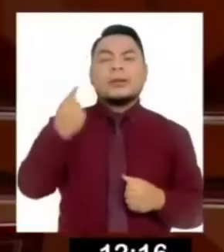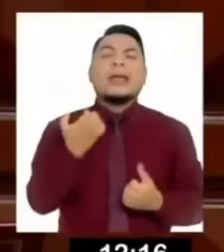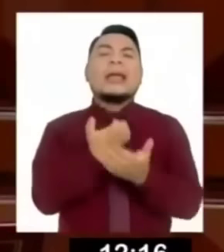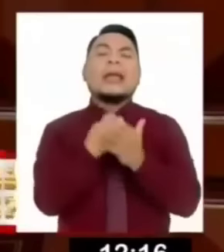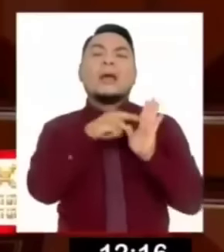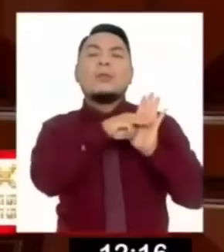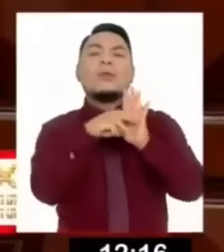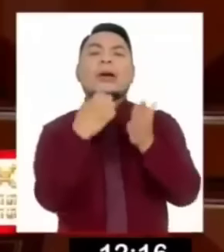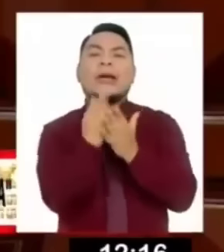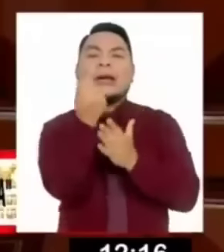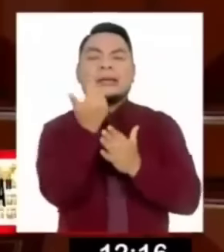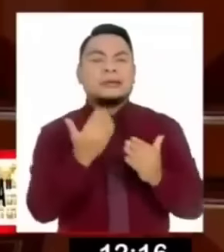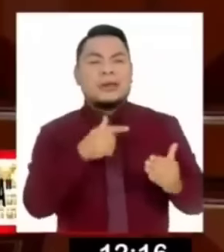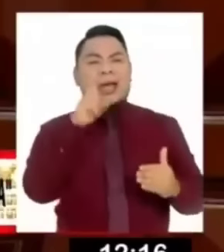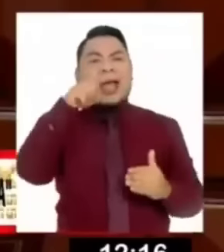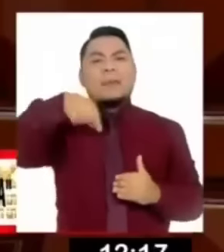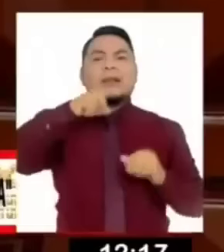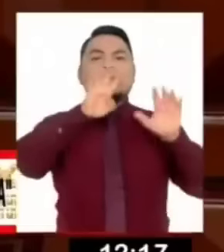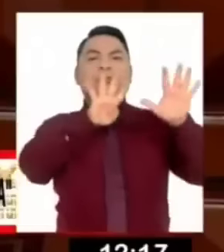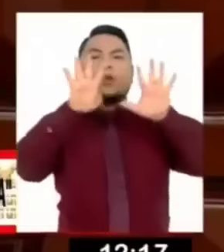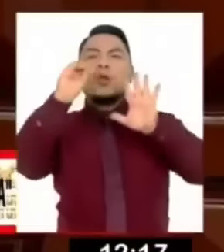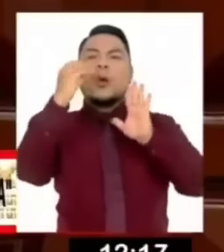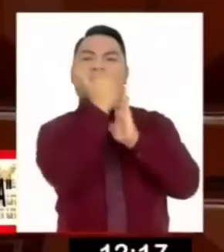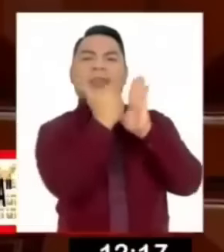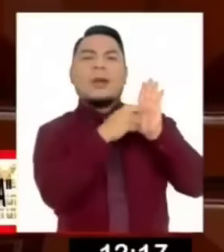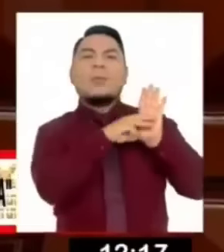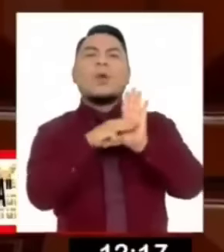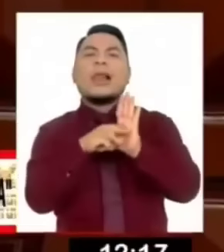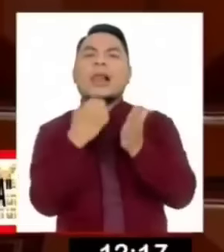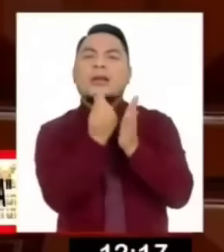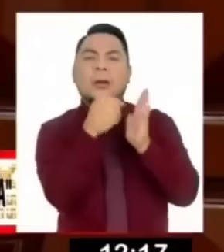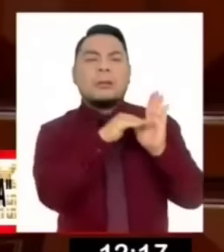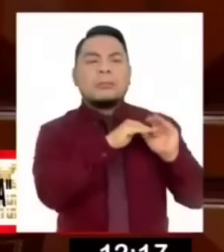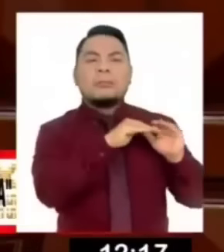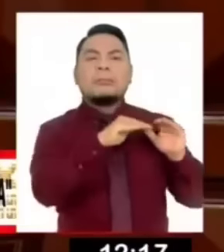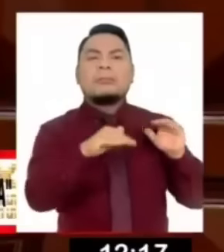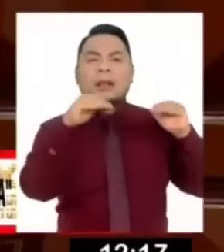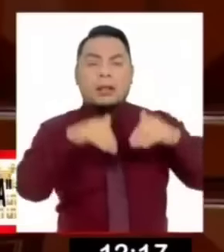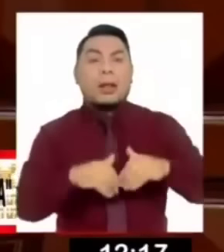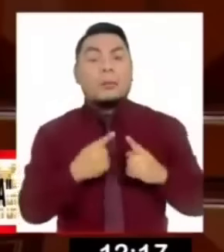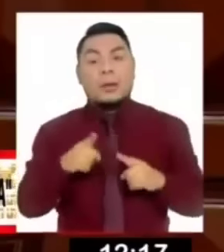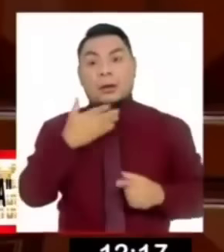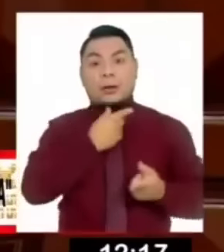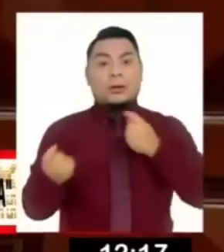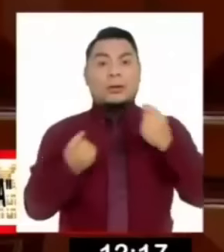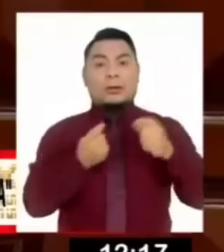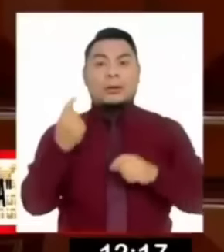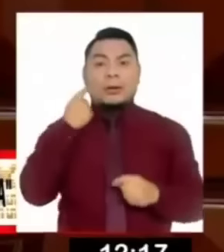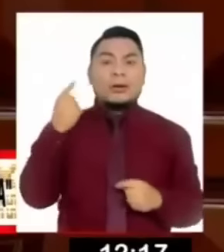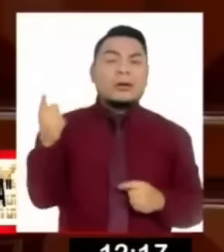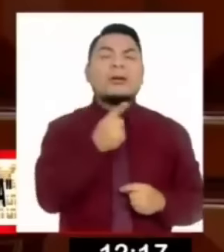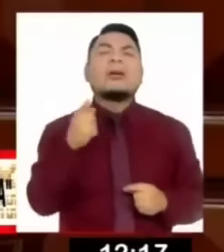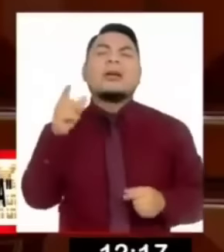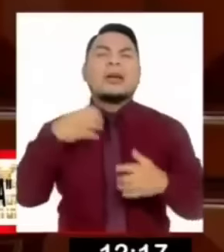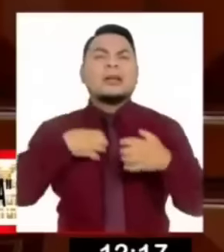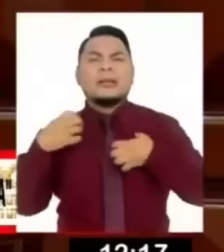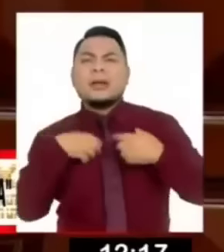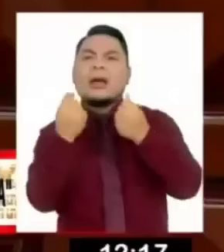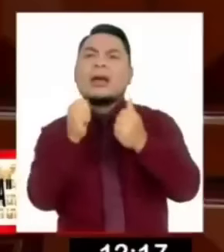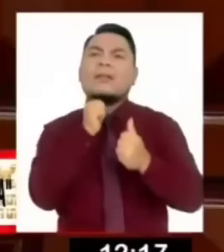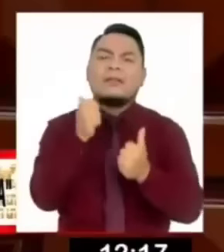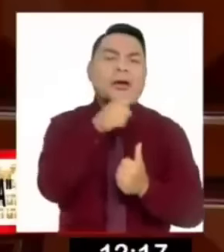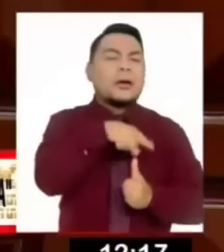económico implementado en los 90. A pesar de ello, ningún gobierno escuchó el malestar de las mayorías y